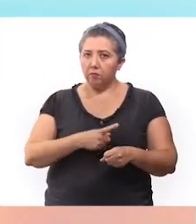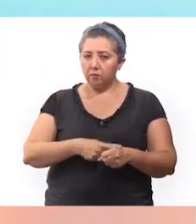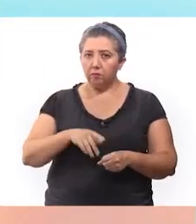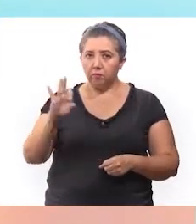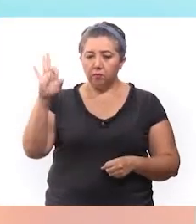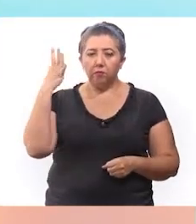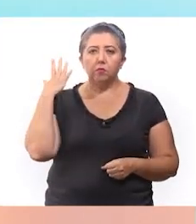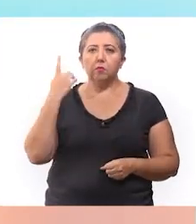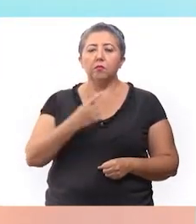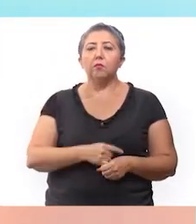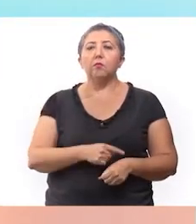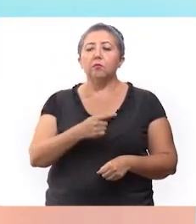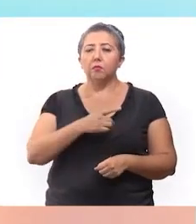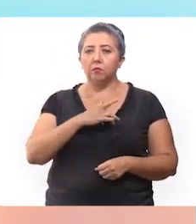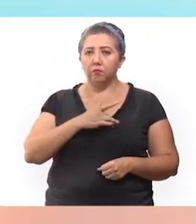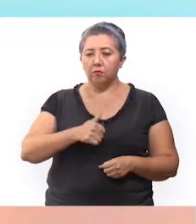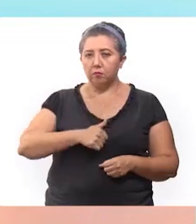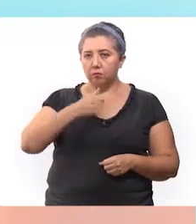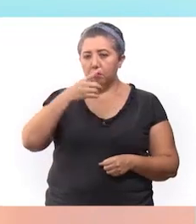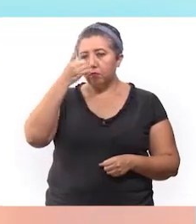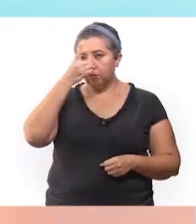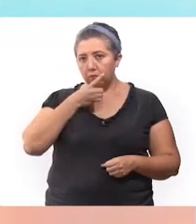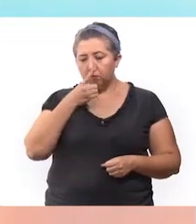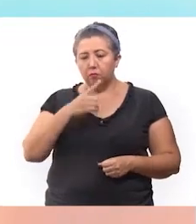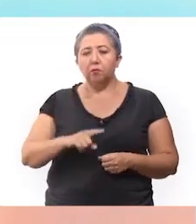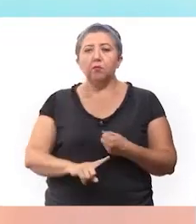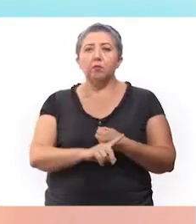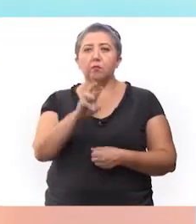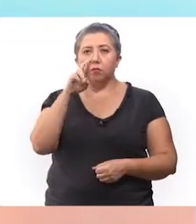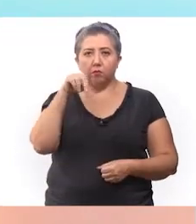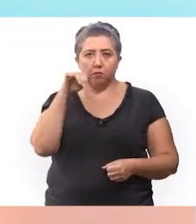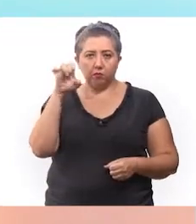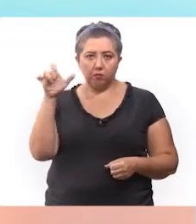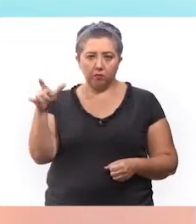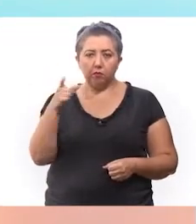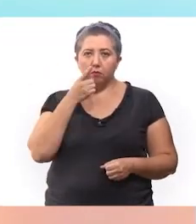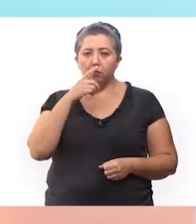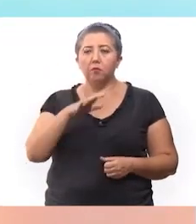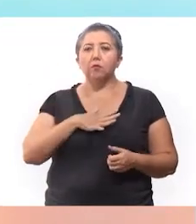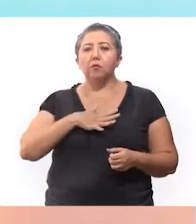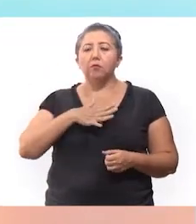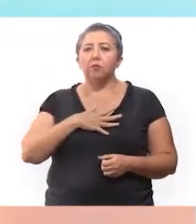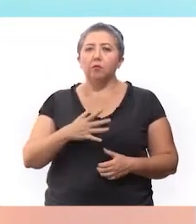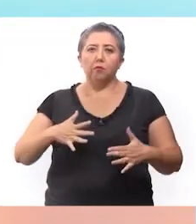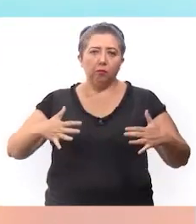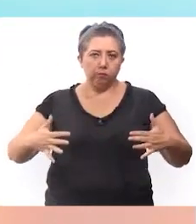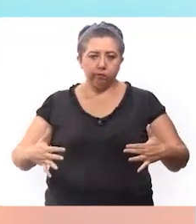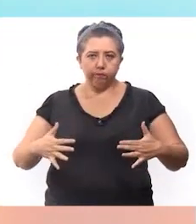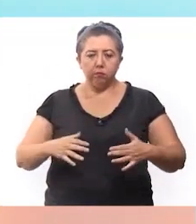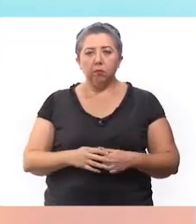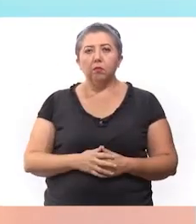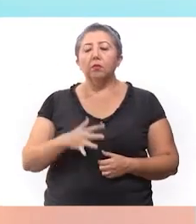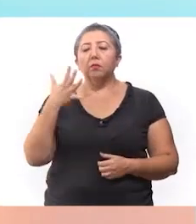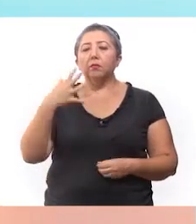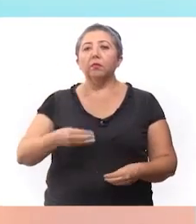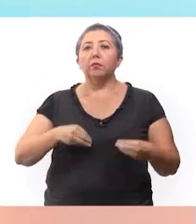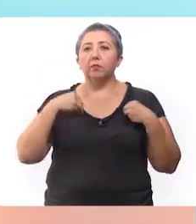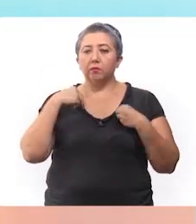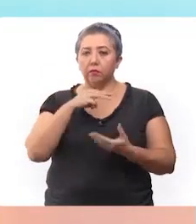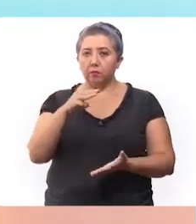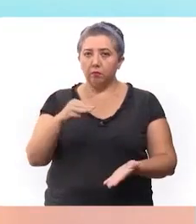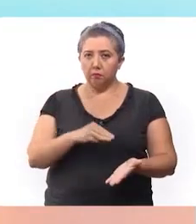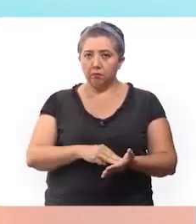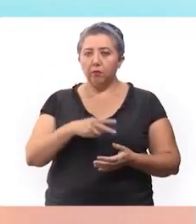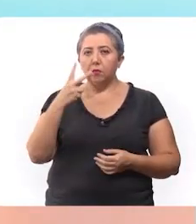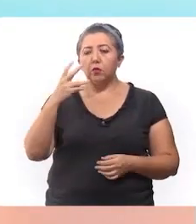principales enfermedades fueron hipertensión arterial, diabetes, insuficiencia renal crónica, EPOC y obesidad. 5 residían en